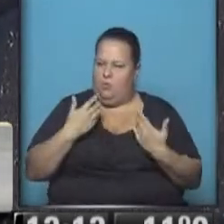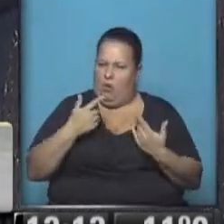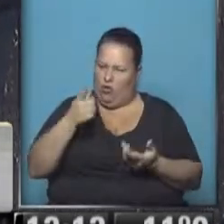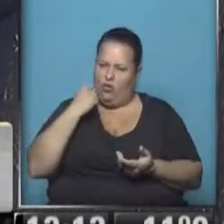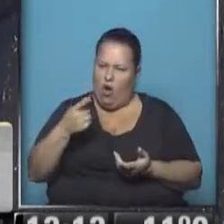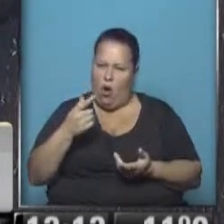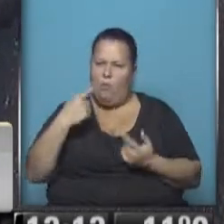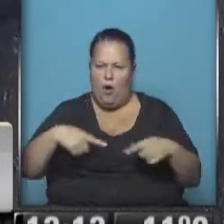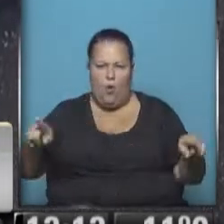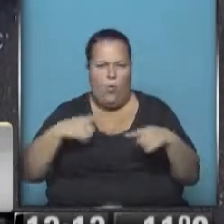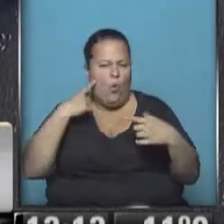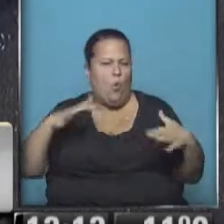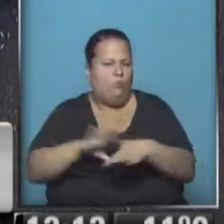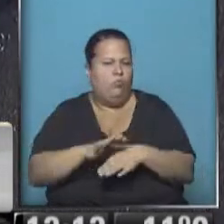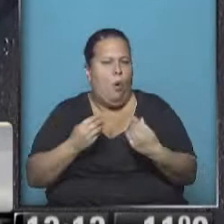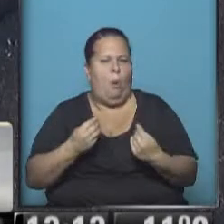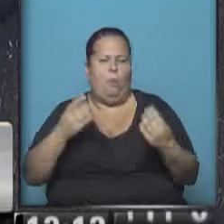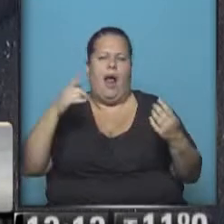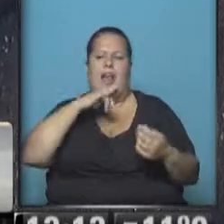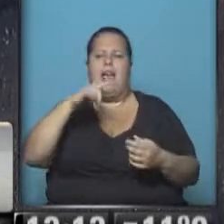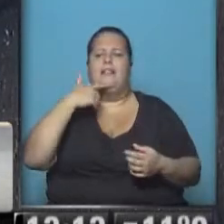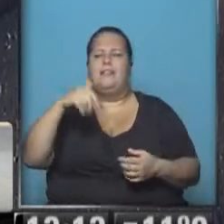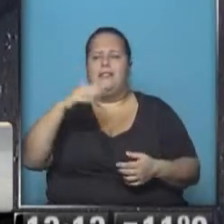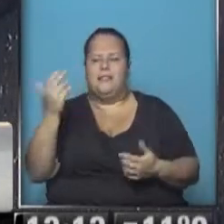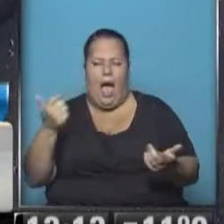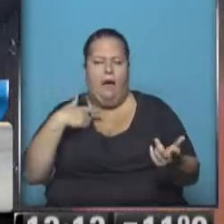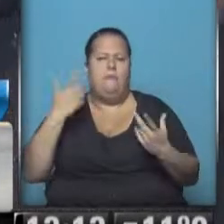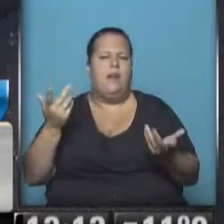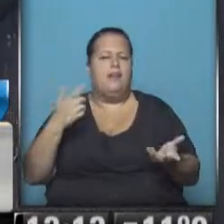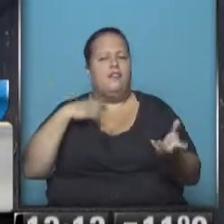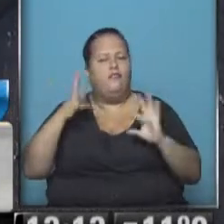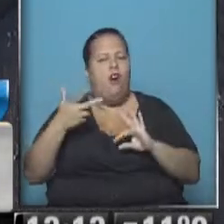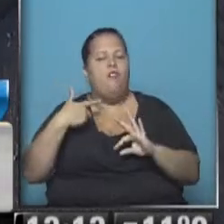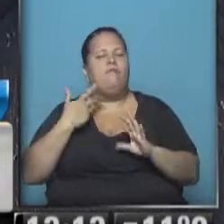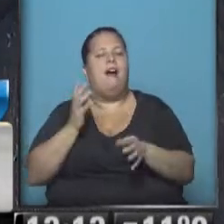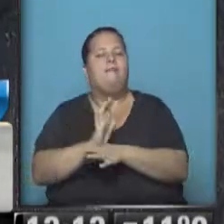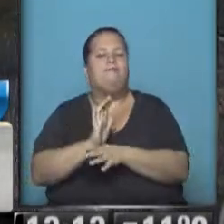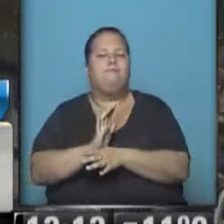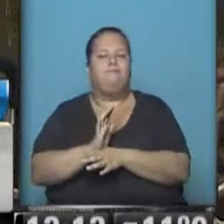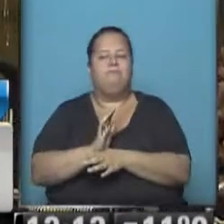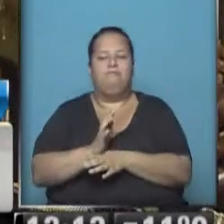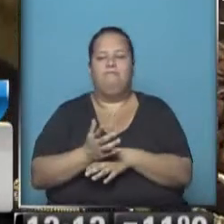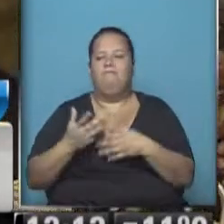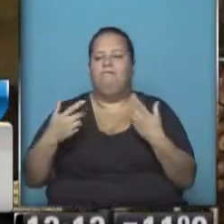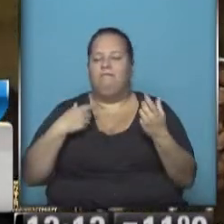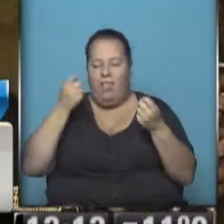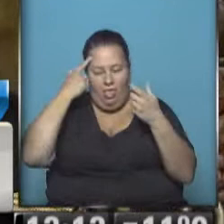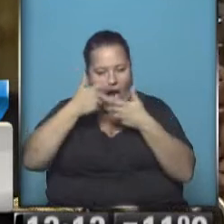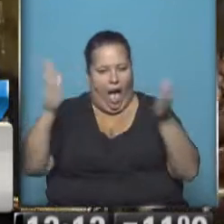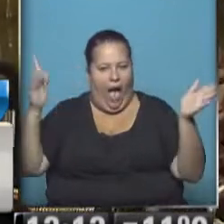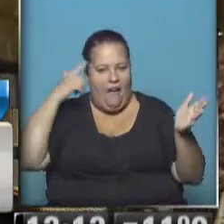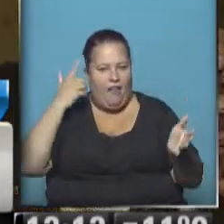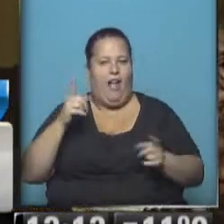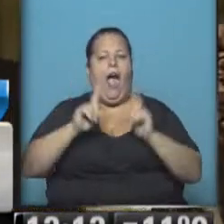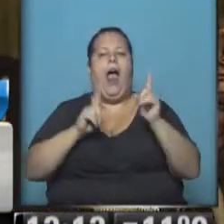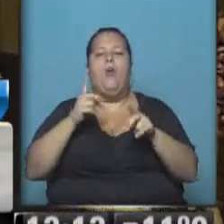tipo usa unos acordes buenísimos para tocar la Zamba de mi Esperanza. Entonces es como que fue un abrebocho, ¿viste?